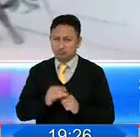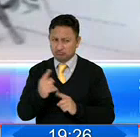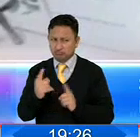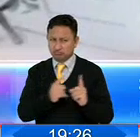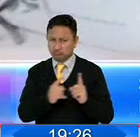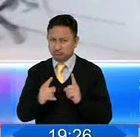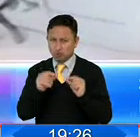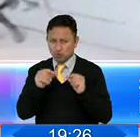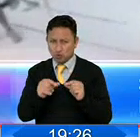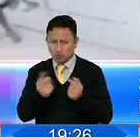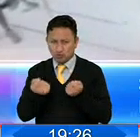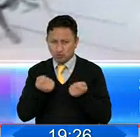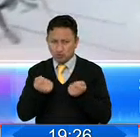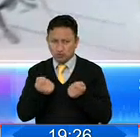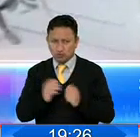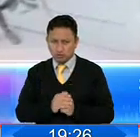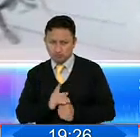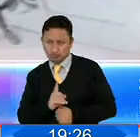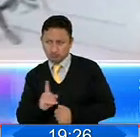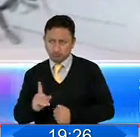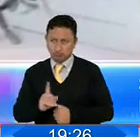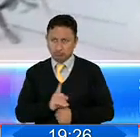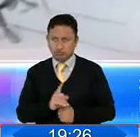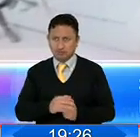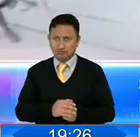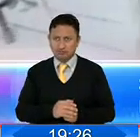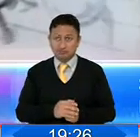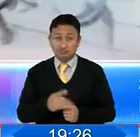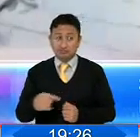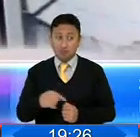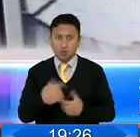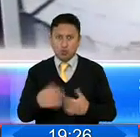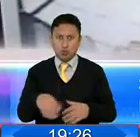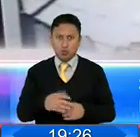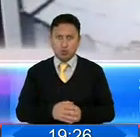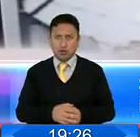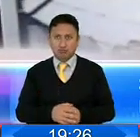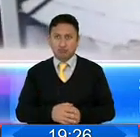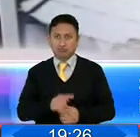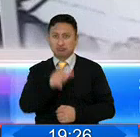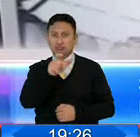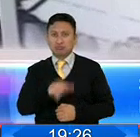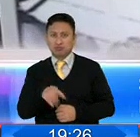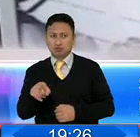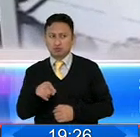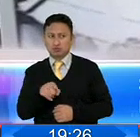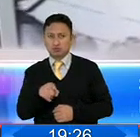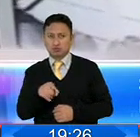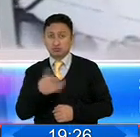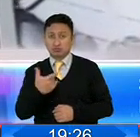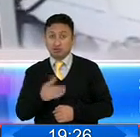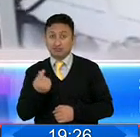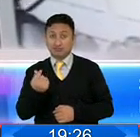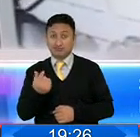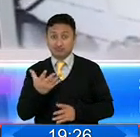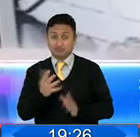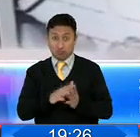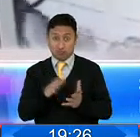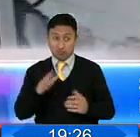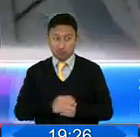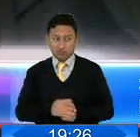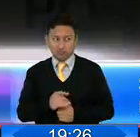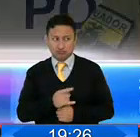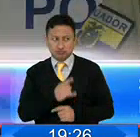son milimétricamente calculados y con una precisión que espanta, identifican al cliente que va a sacar una fuerte suma